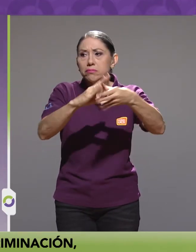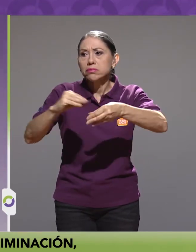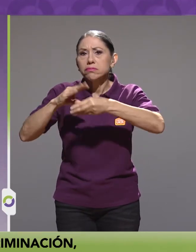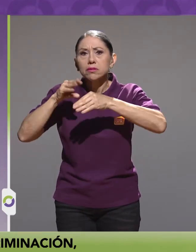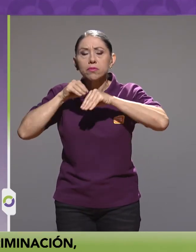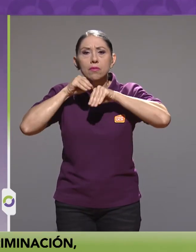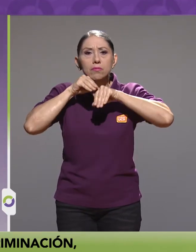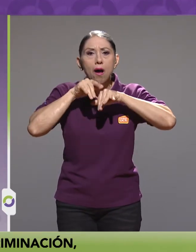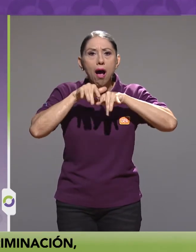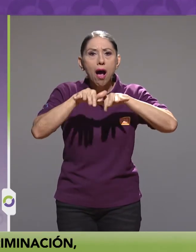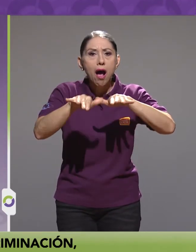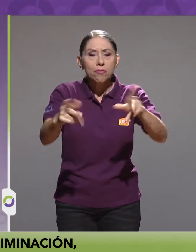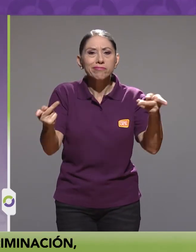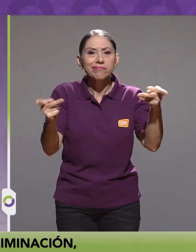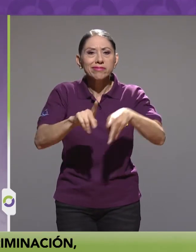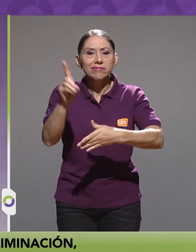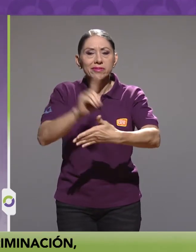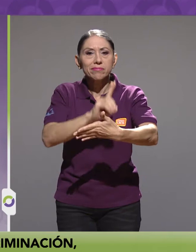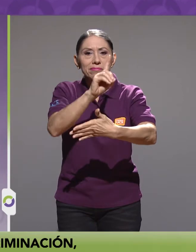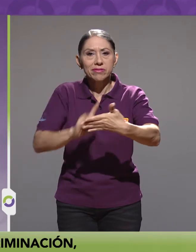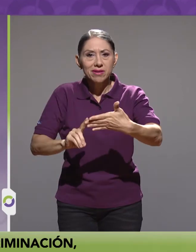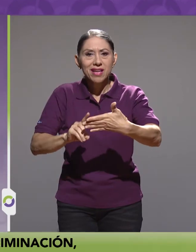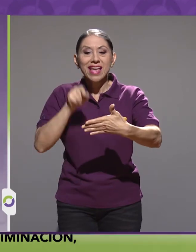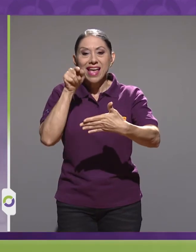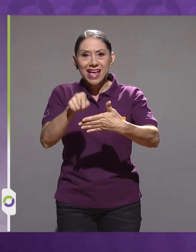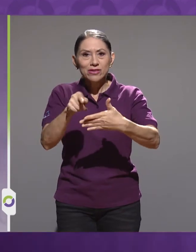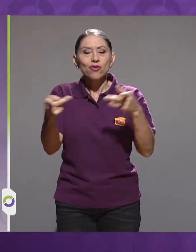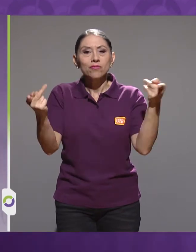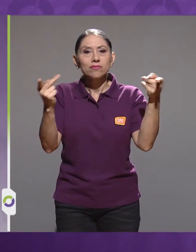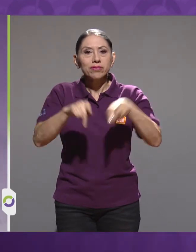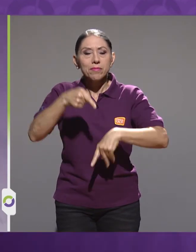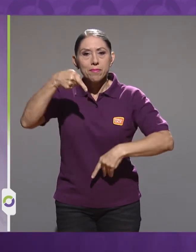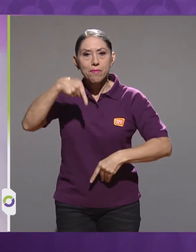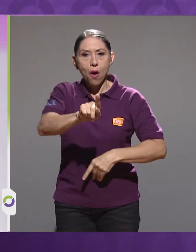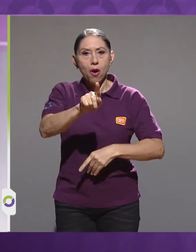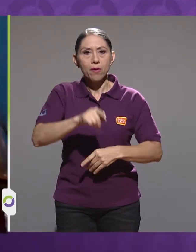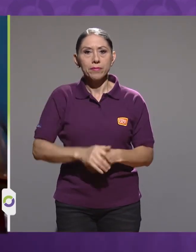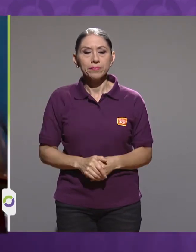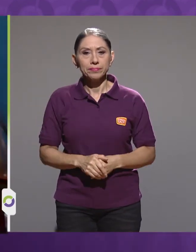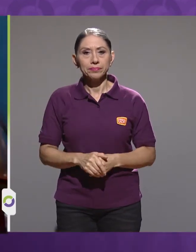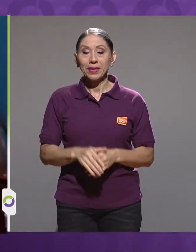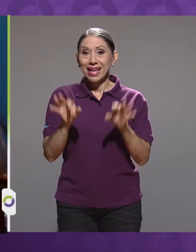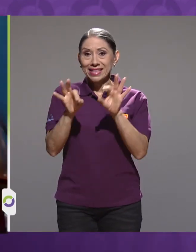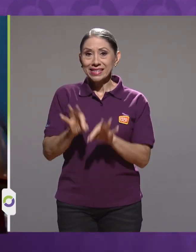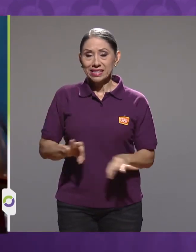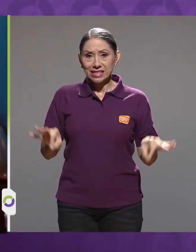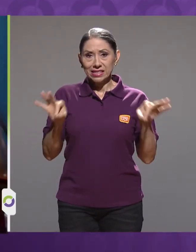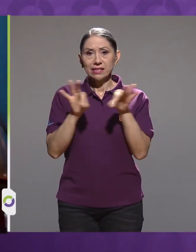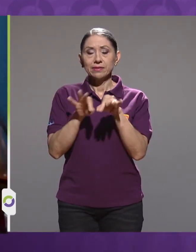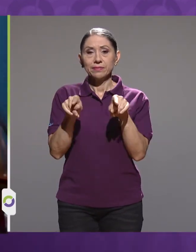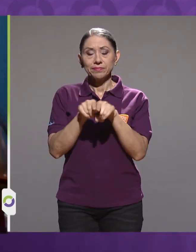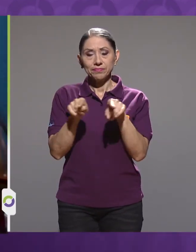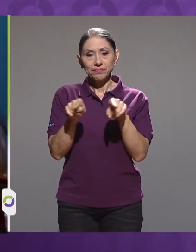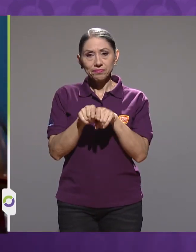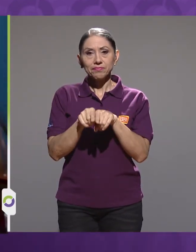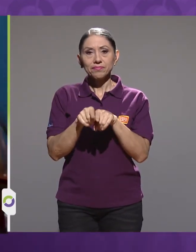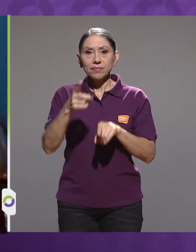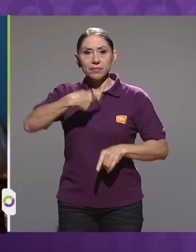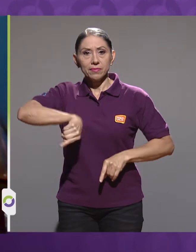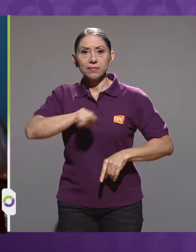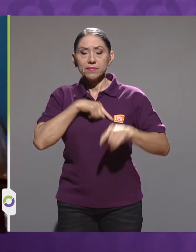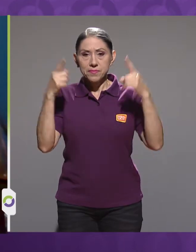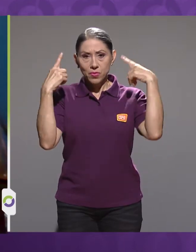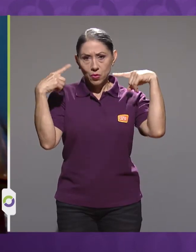generan discriminación y esta discriminación a su vez genera violencia. Entonces es importante también